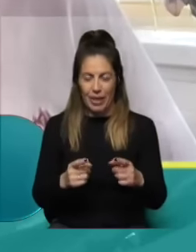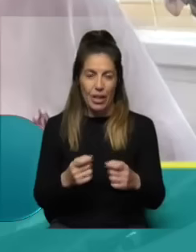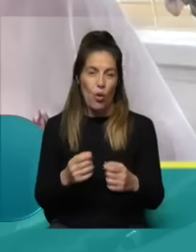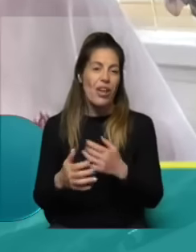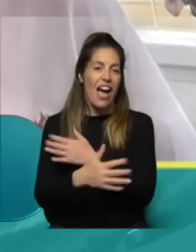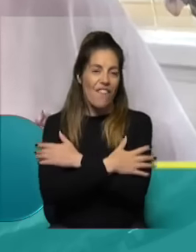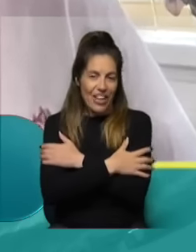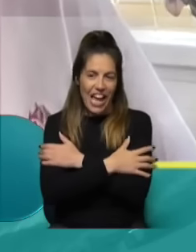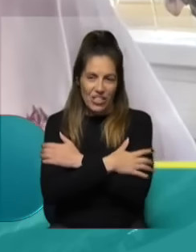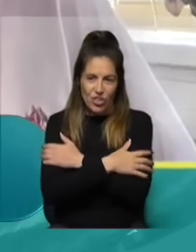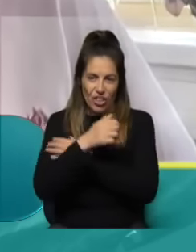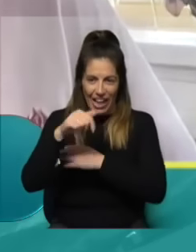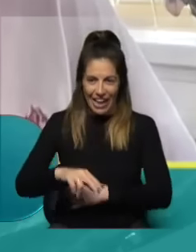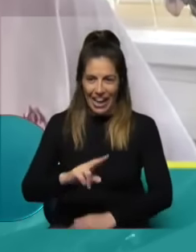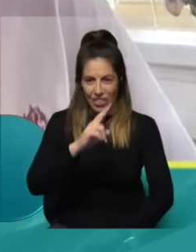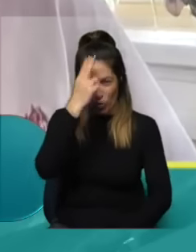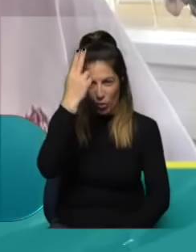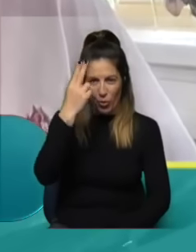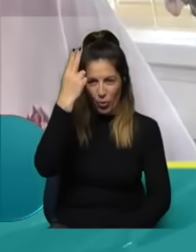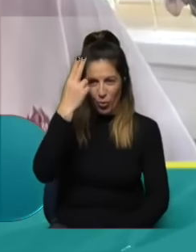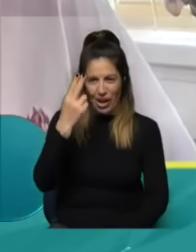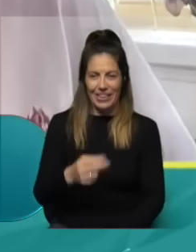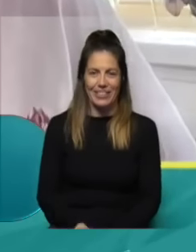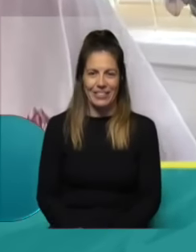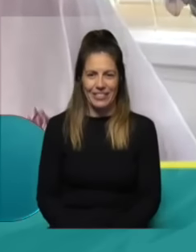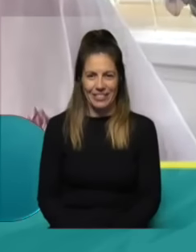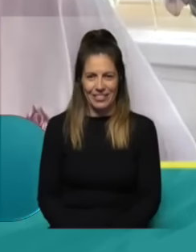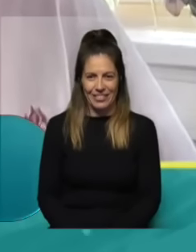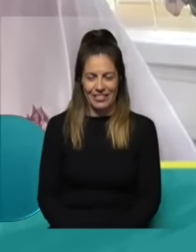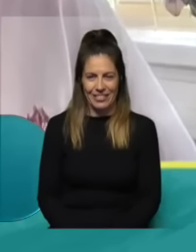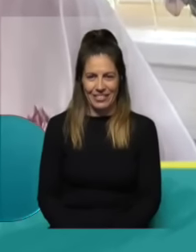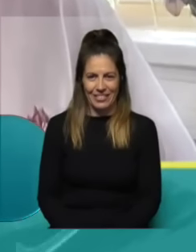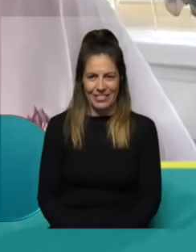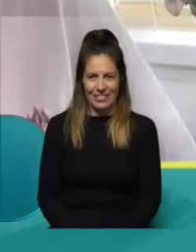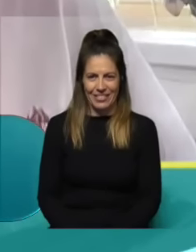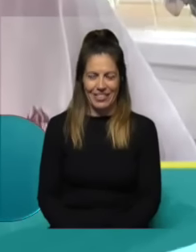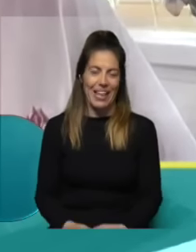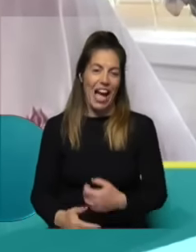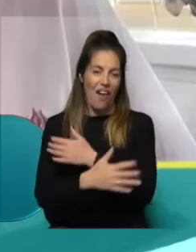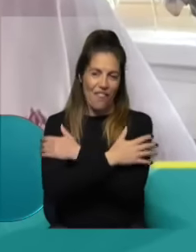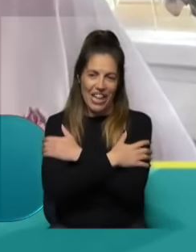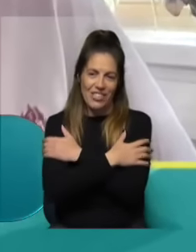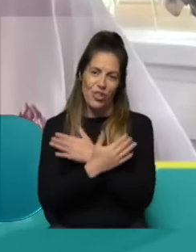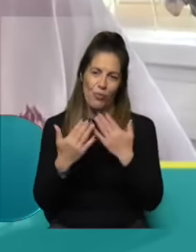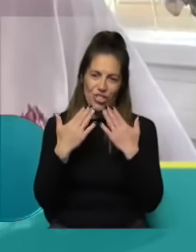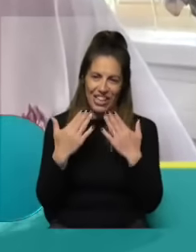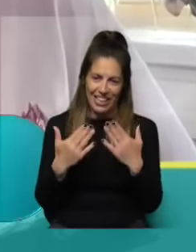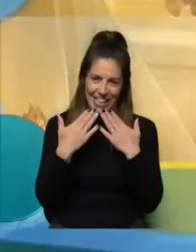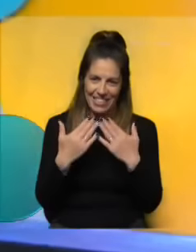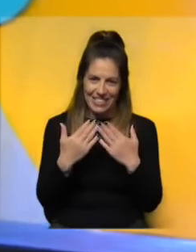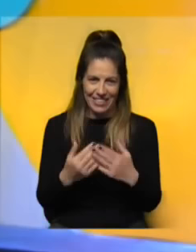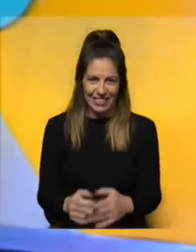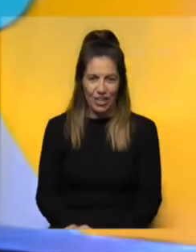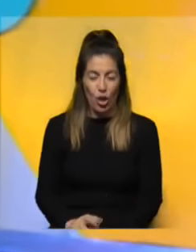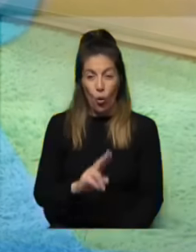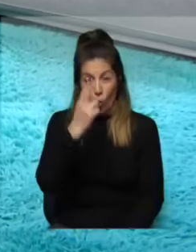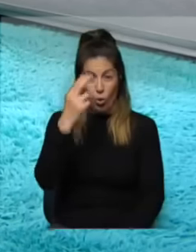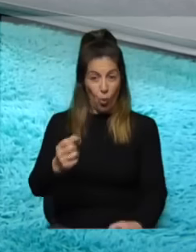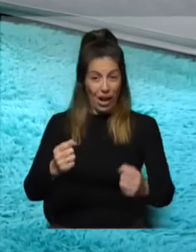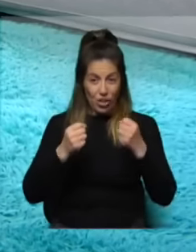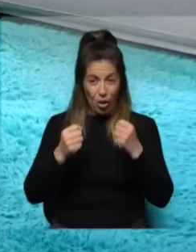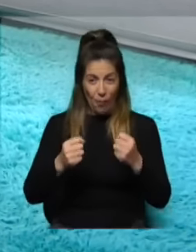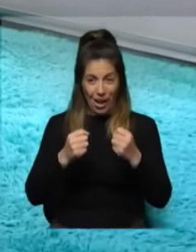un abrazo apretado desde acá, desde la República Oriental del Uruguay. Abrazo grande y muchas gracias. Por favor. Uruguay nomás.